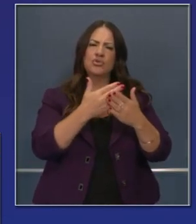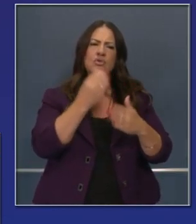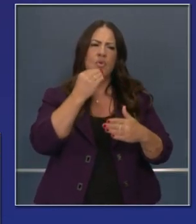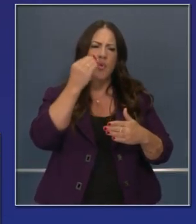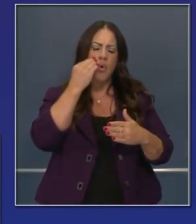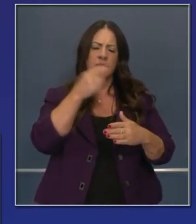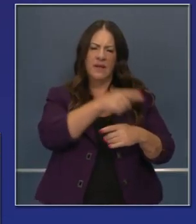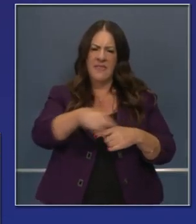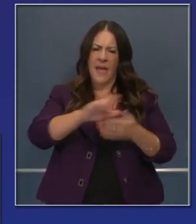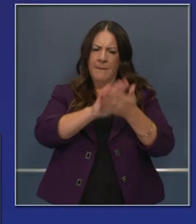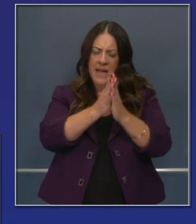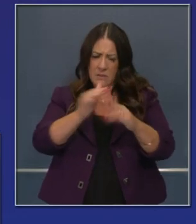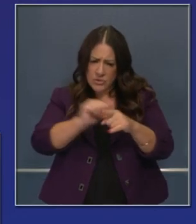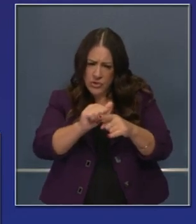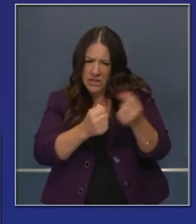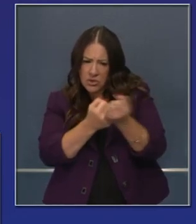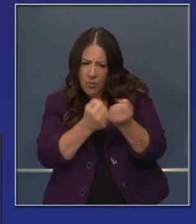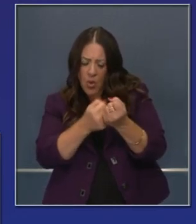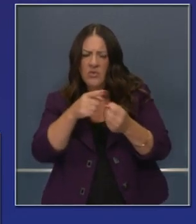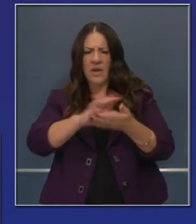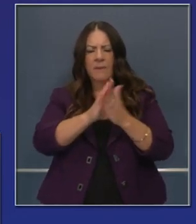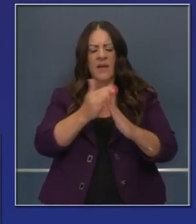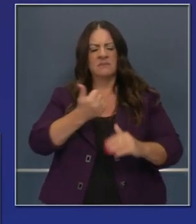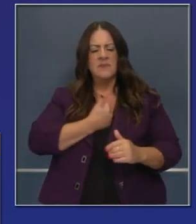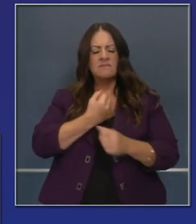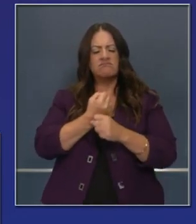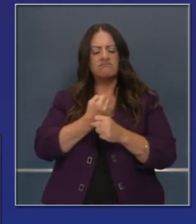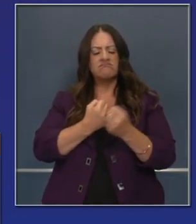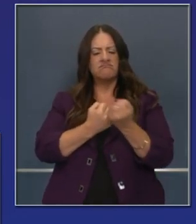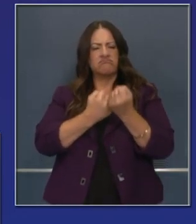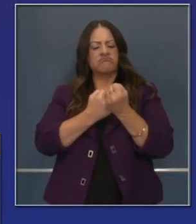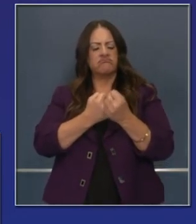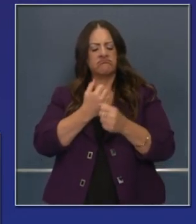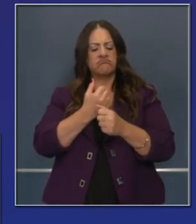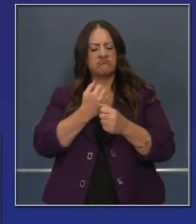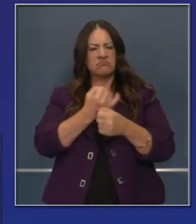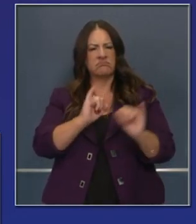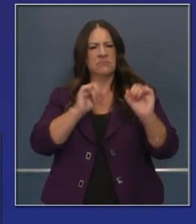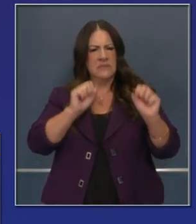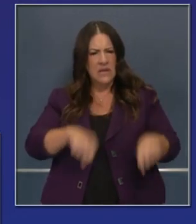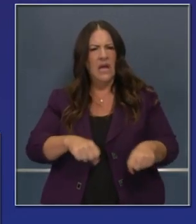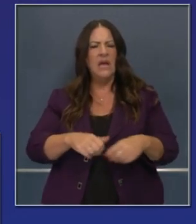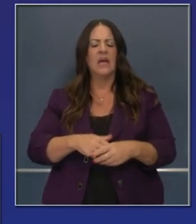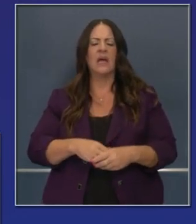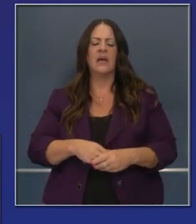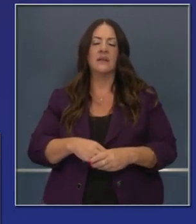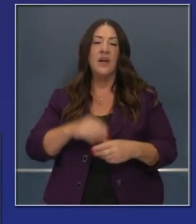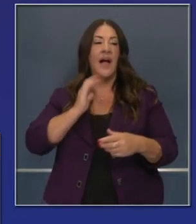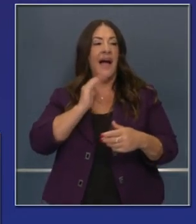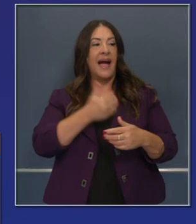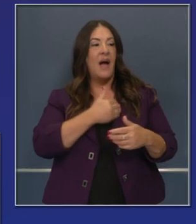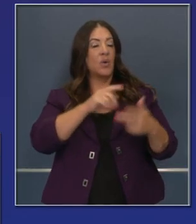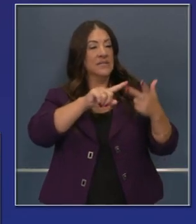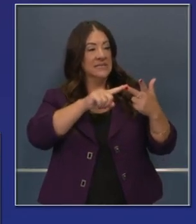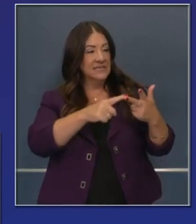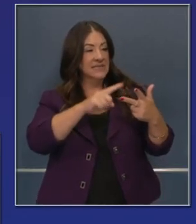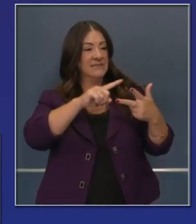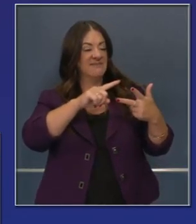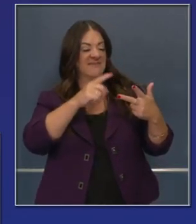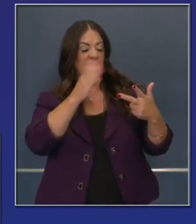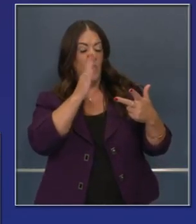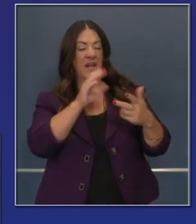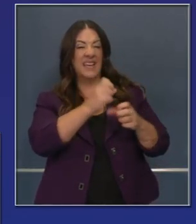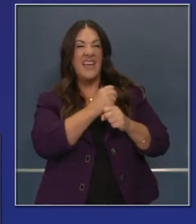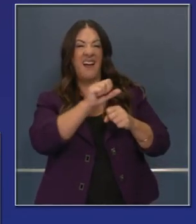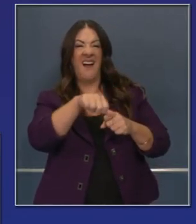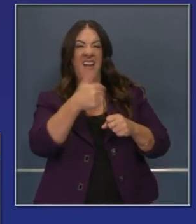ayudarlos a transicionar a un punto de ser autosuficientes. Hoy estamos anunciando